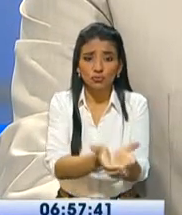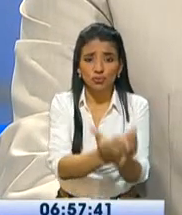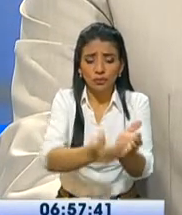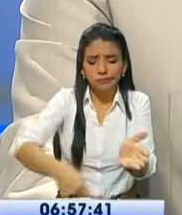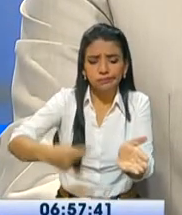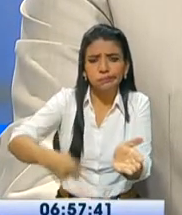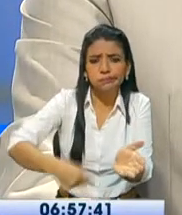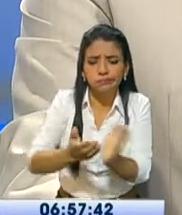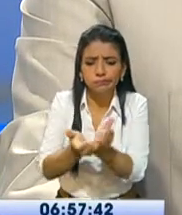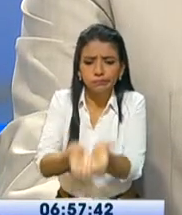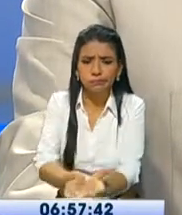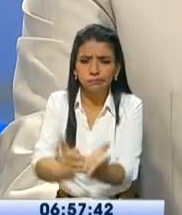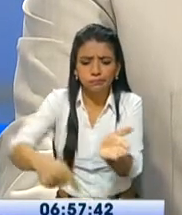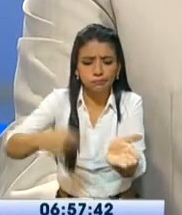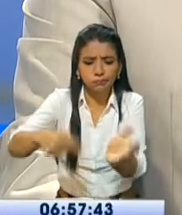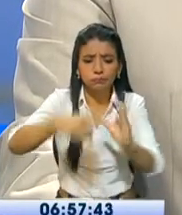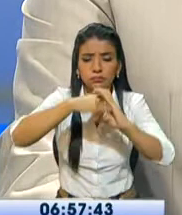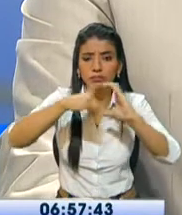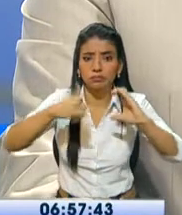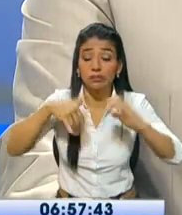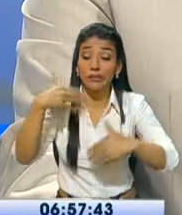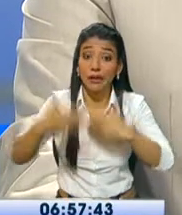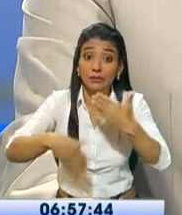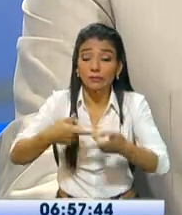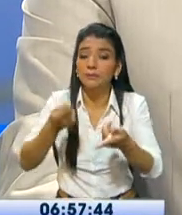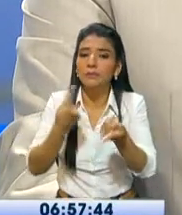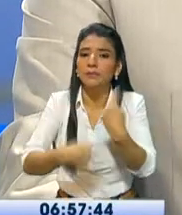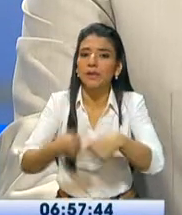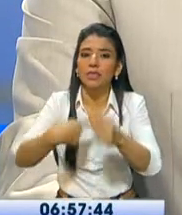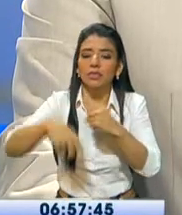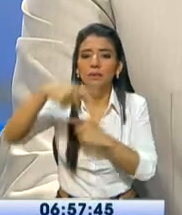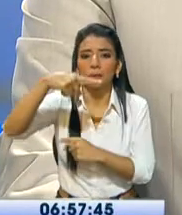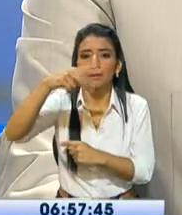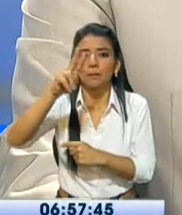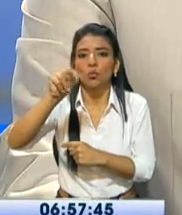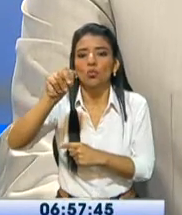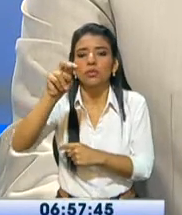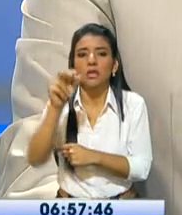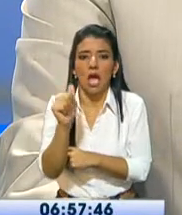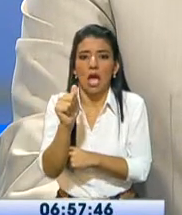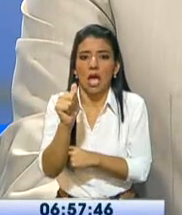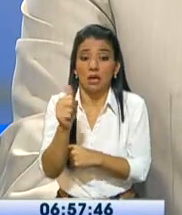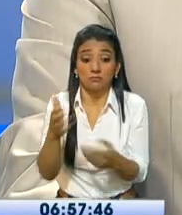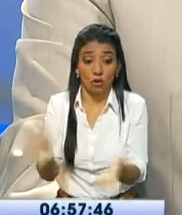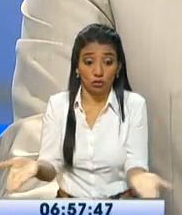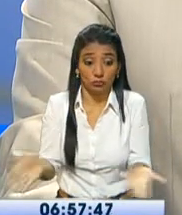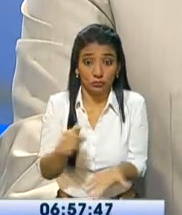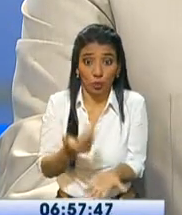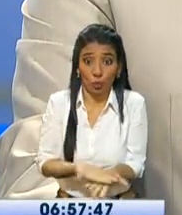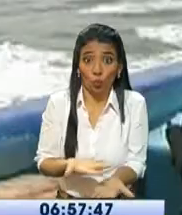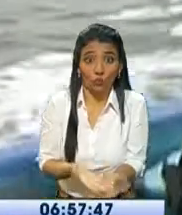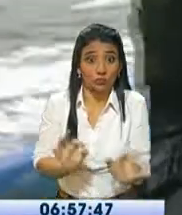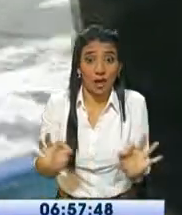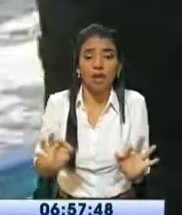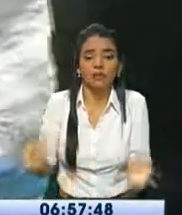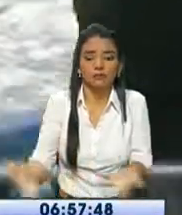provincia de santa elena y luego los vendían en la isla puná además incautó evidencia de dudoso origen